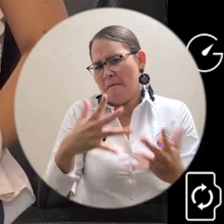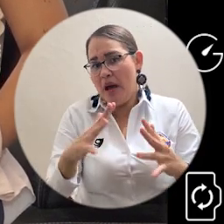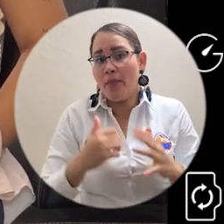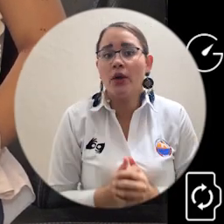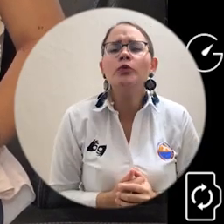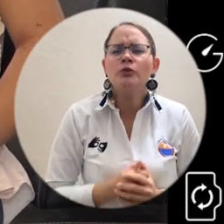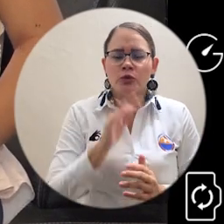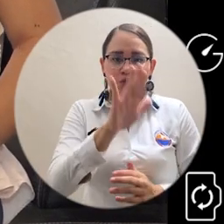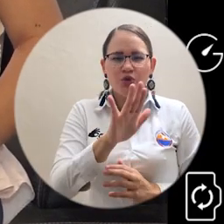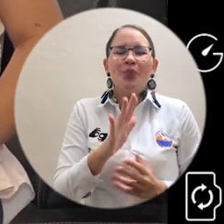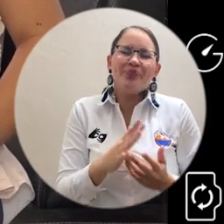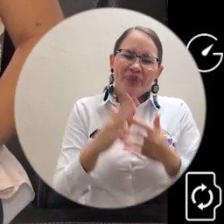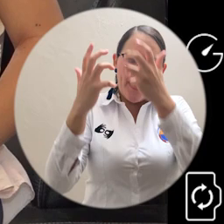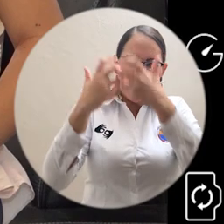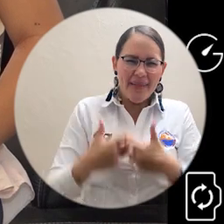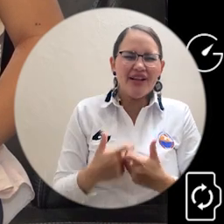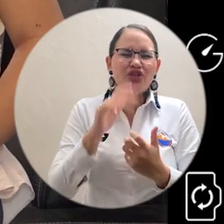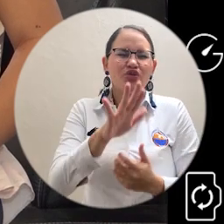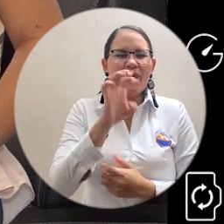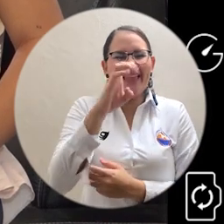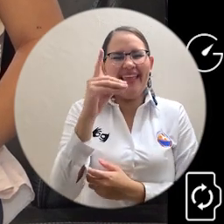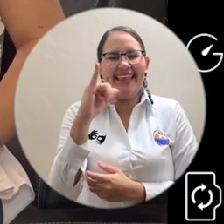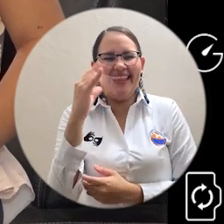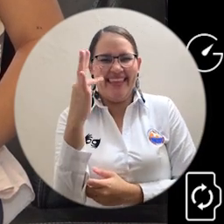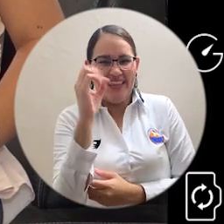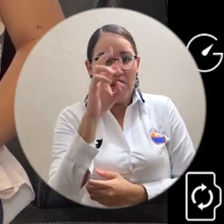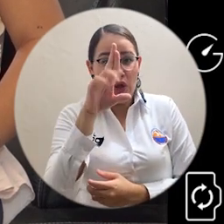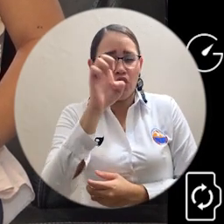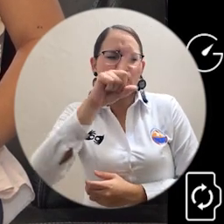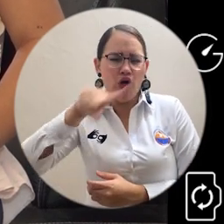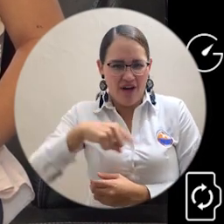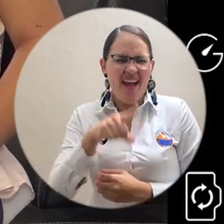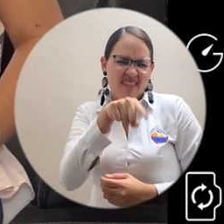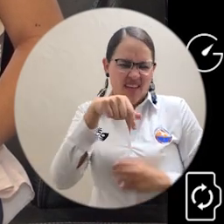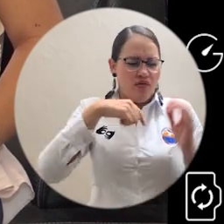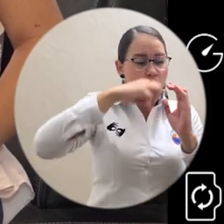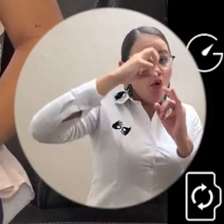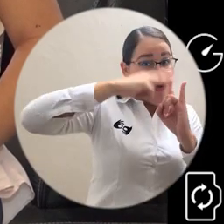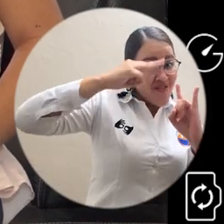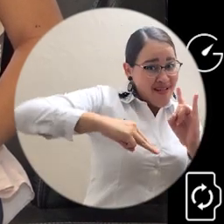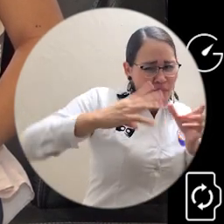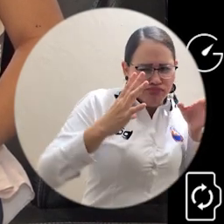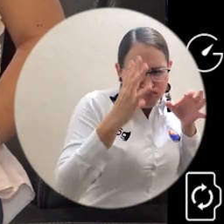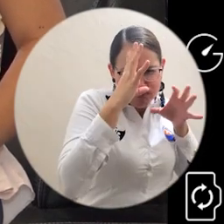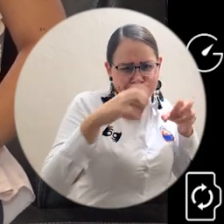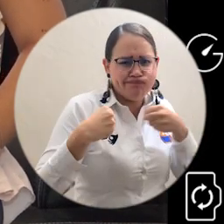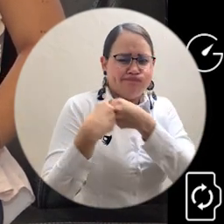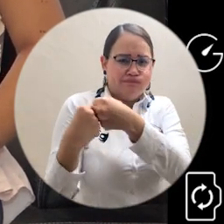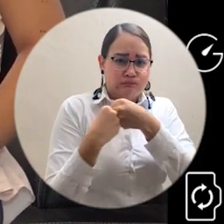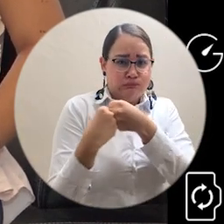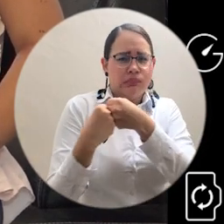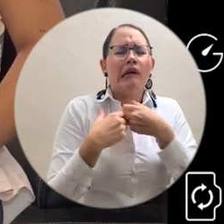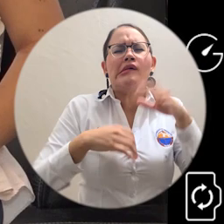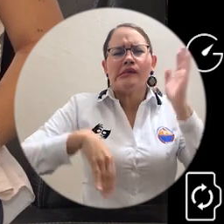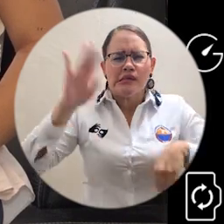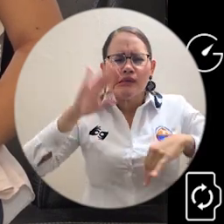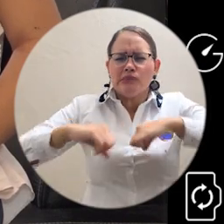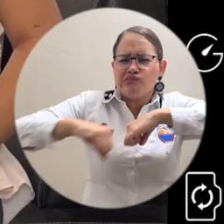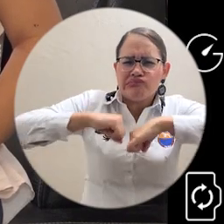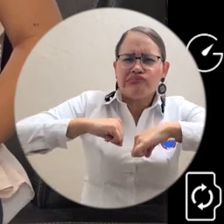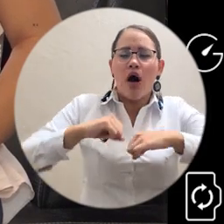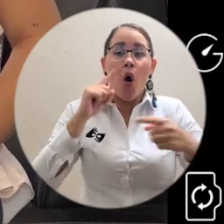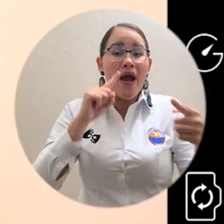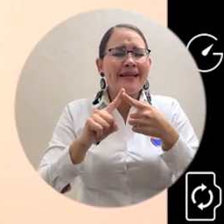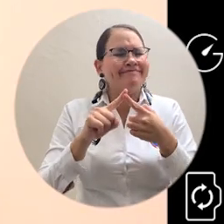empresa Siglo del Hombre Editores, firma con la que Unimagdalena tiene convenio suscrito para la distribución de sus obras, ideó la campaña Que Vivan